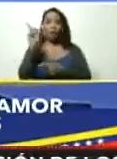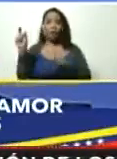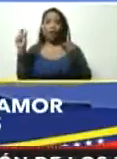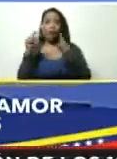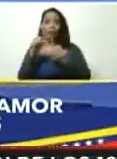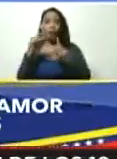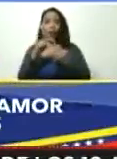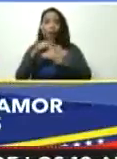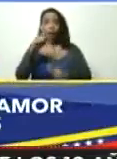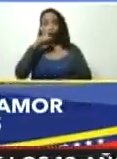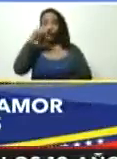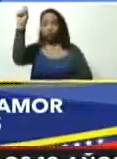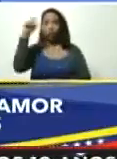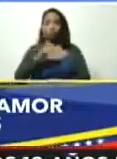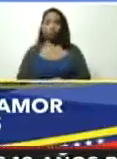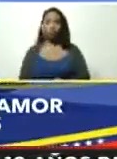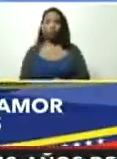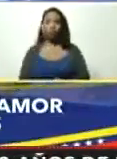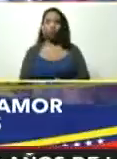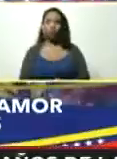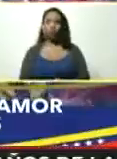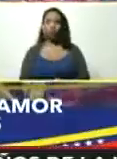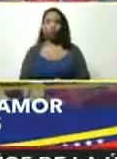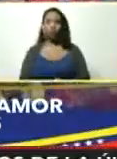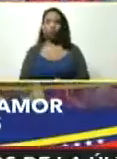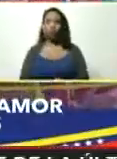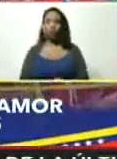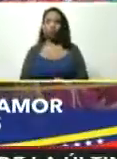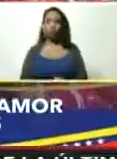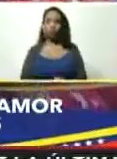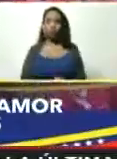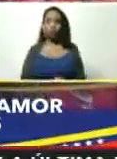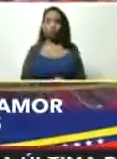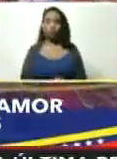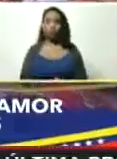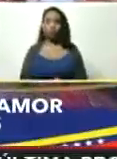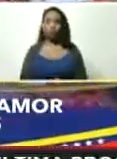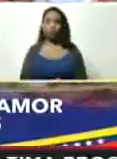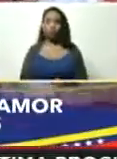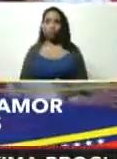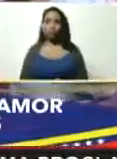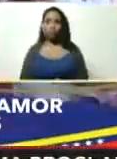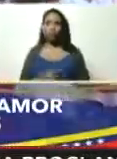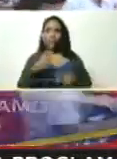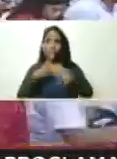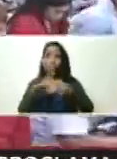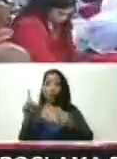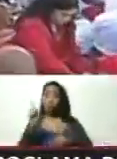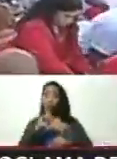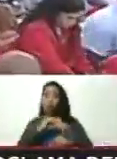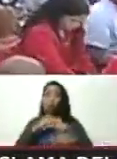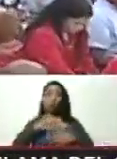de Nicolás Maduro. Pero no conforme con